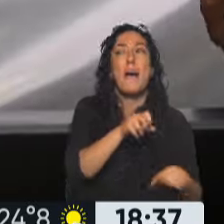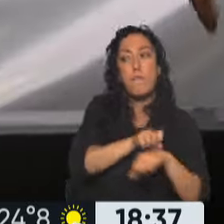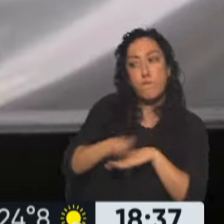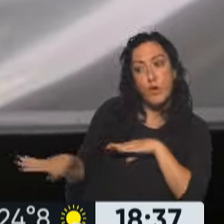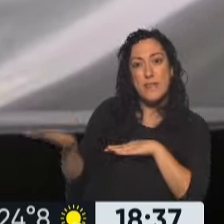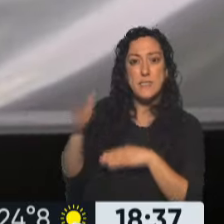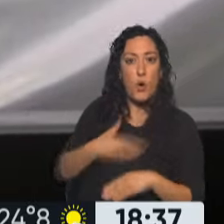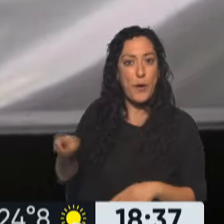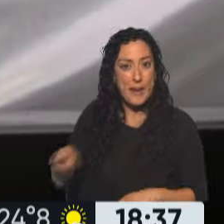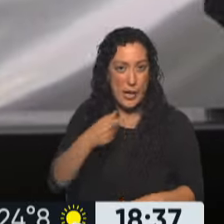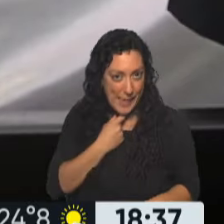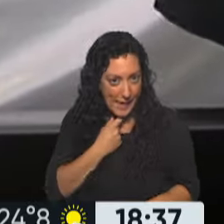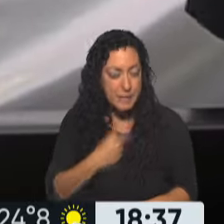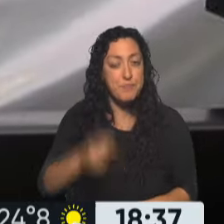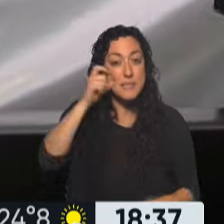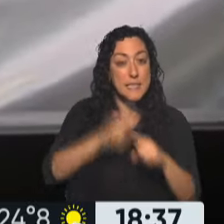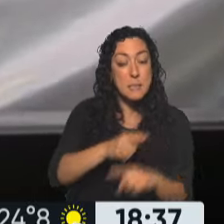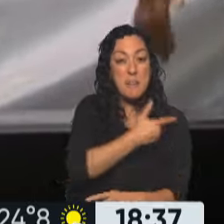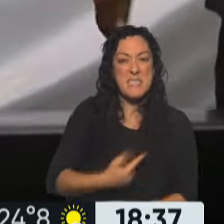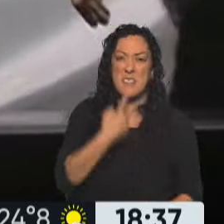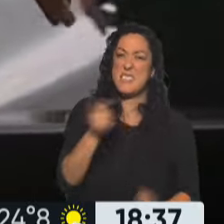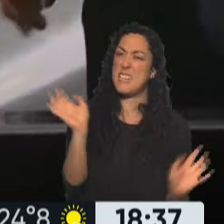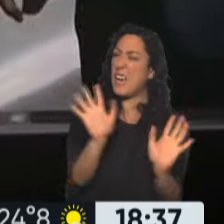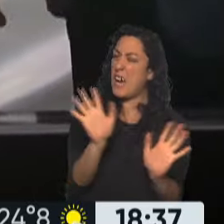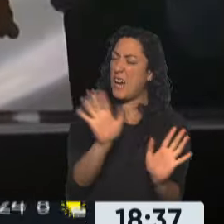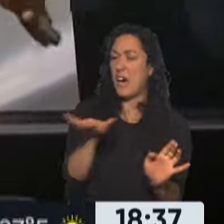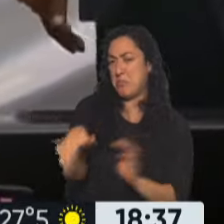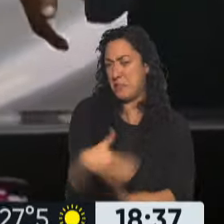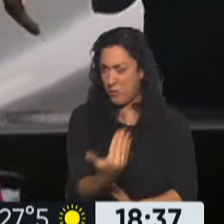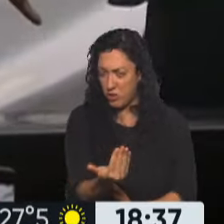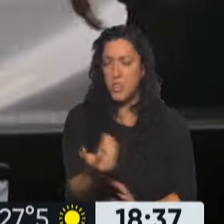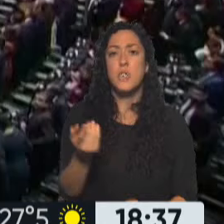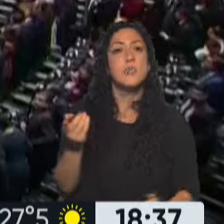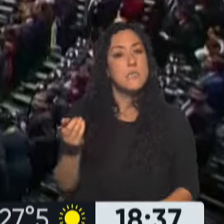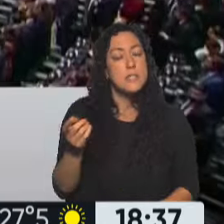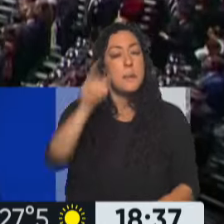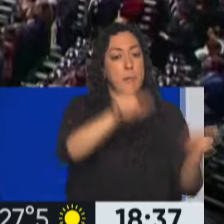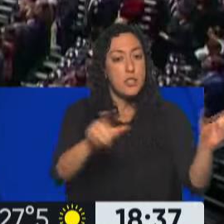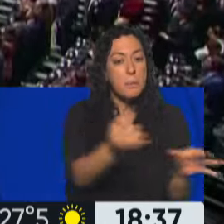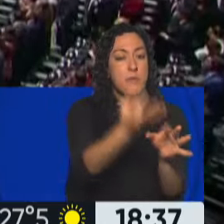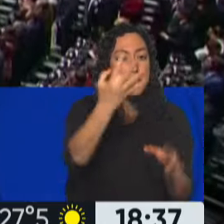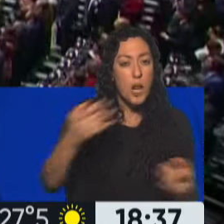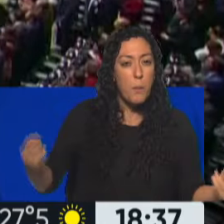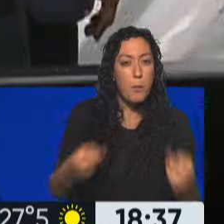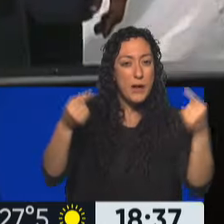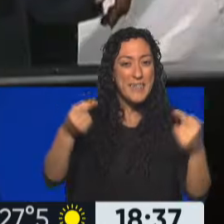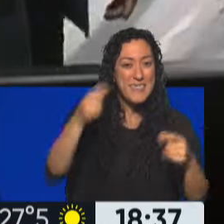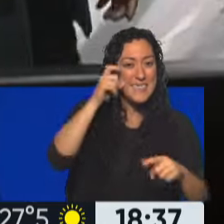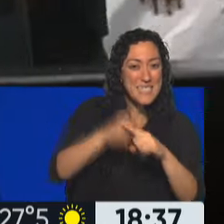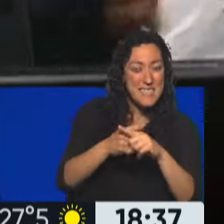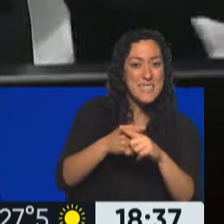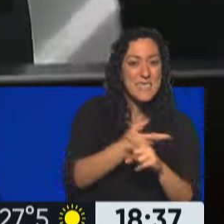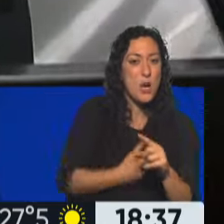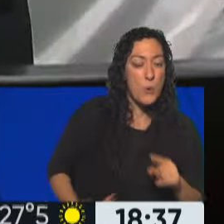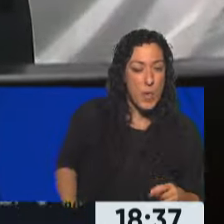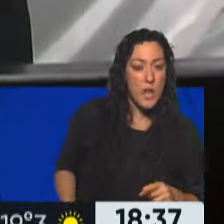Sheinbaum. Si bien el expresidente lo niega y dice que va a retirarse, no son pocos los analistas y adversarios del exmandatario que